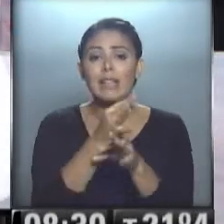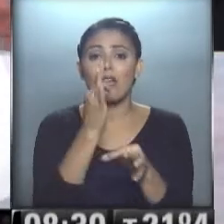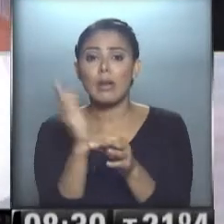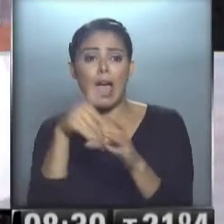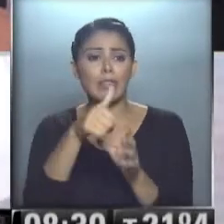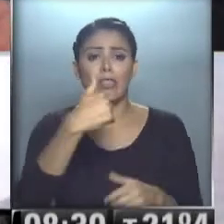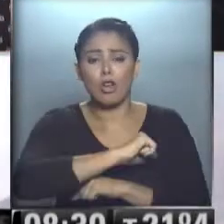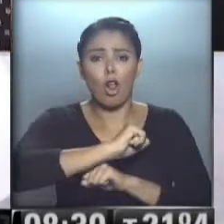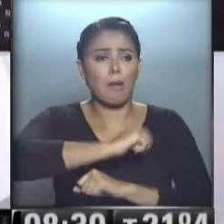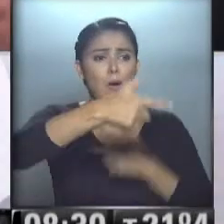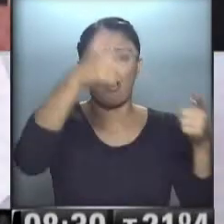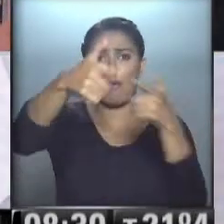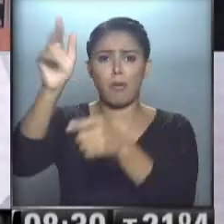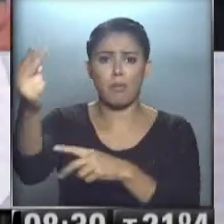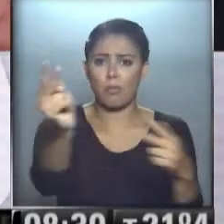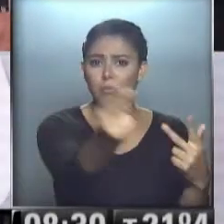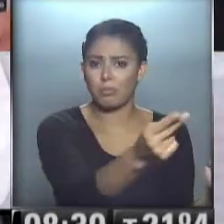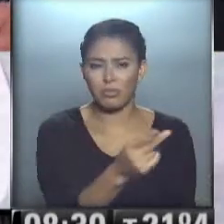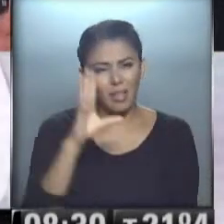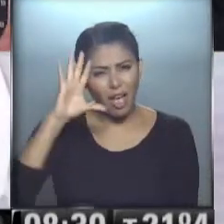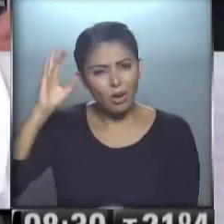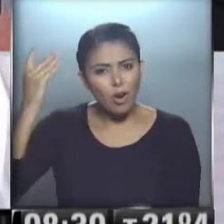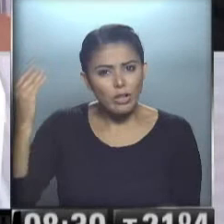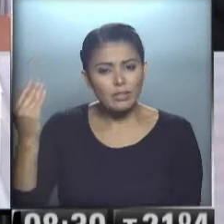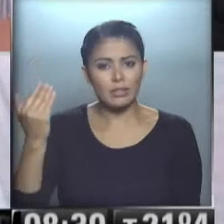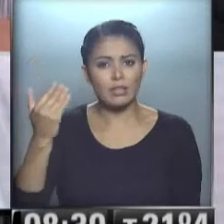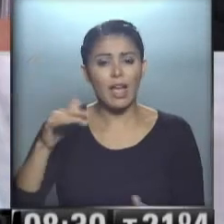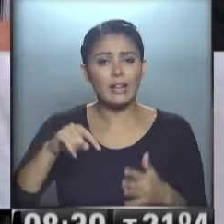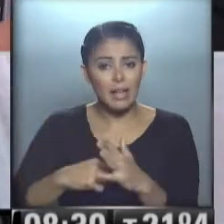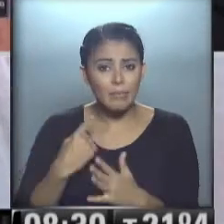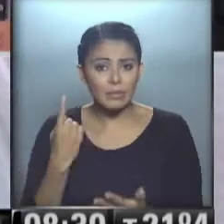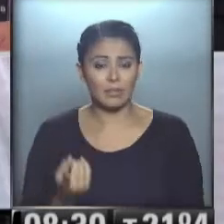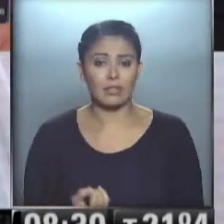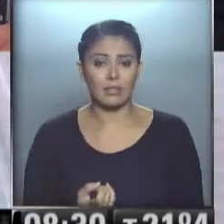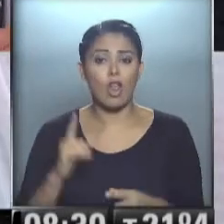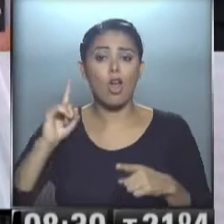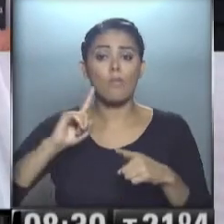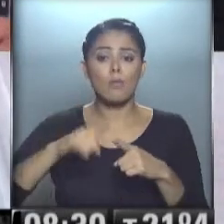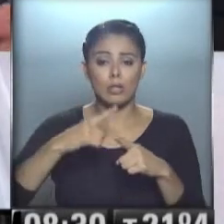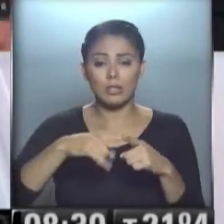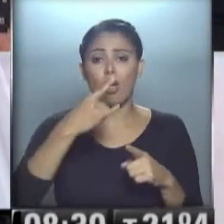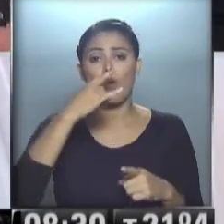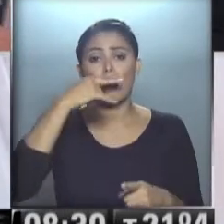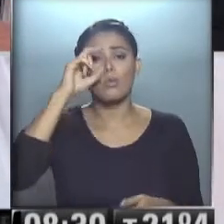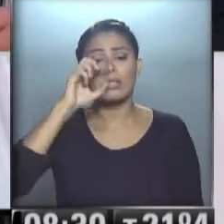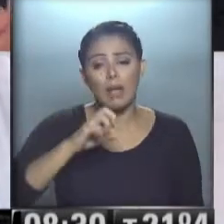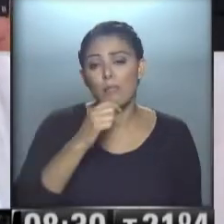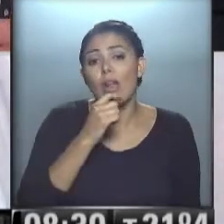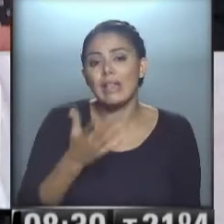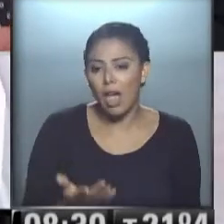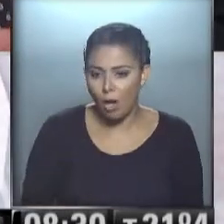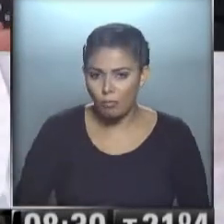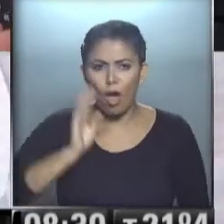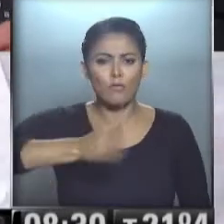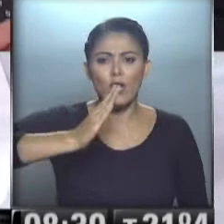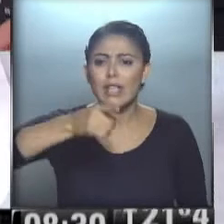matar gente a matar pibe este recordemos lo que está pasando en la ciudad digamos la política de la usep por ejemplo este ejercicio